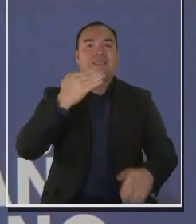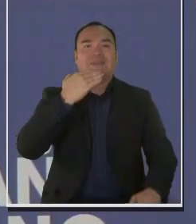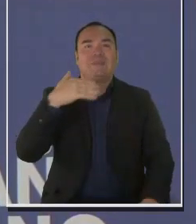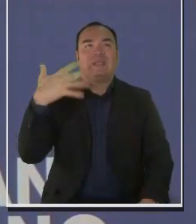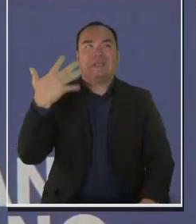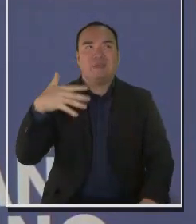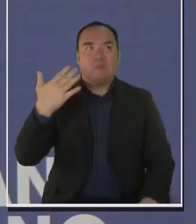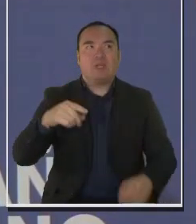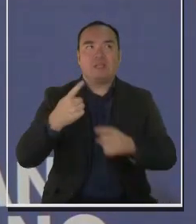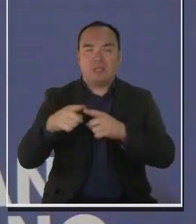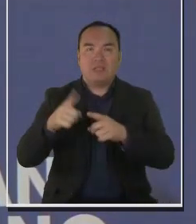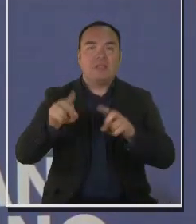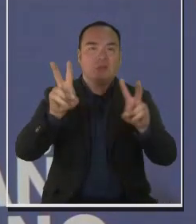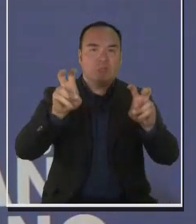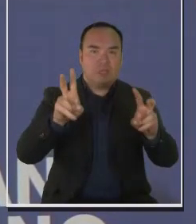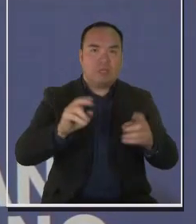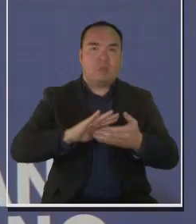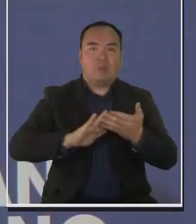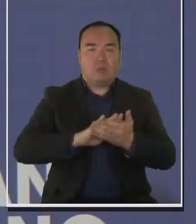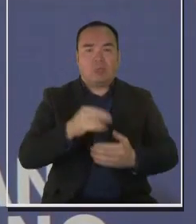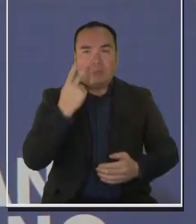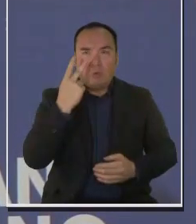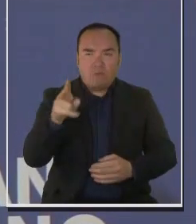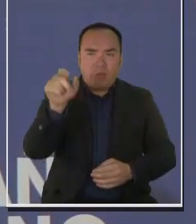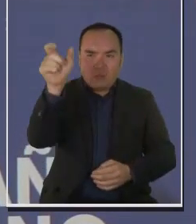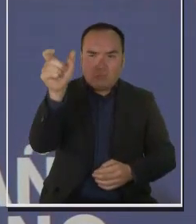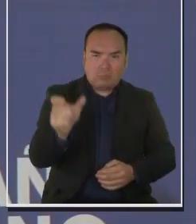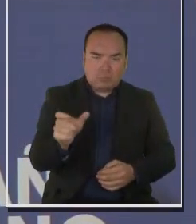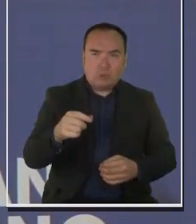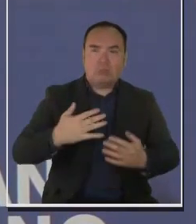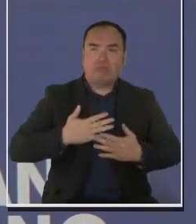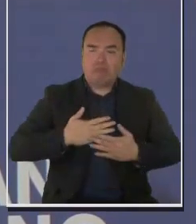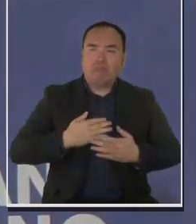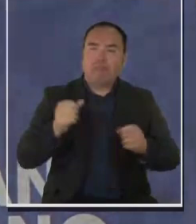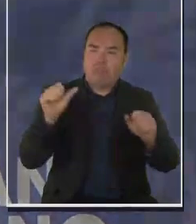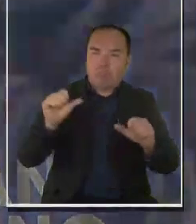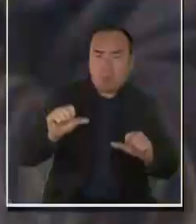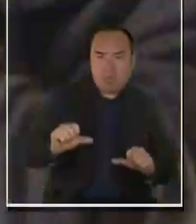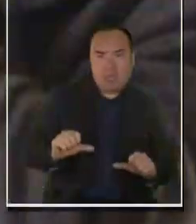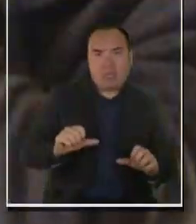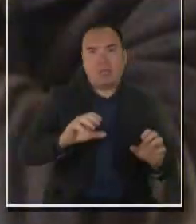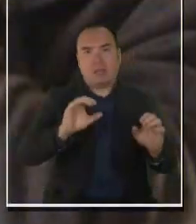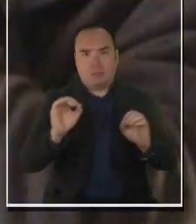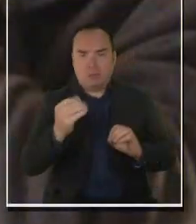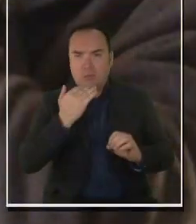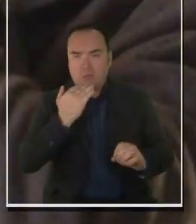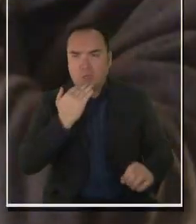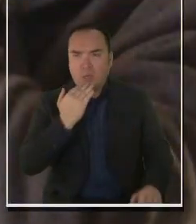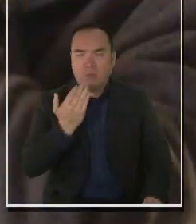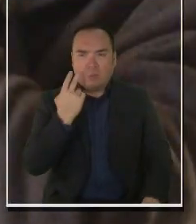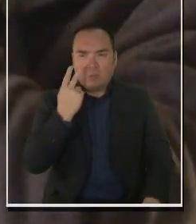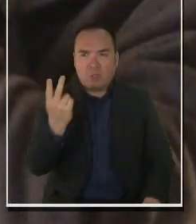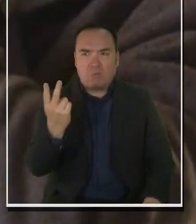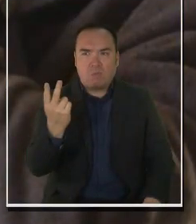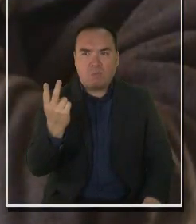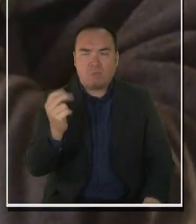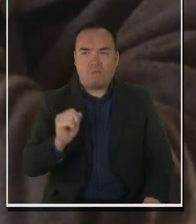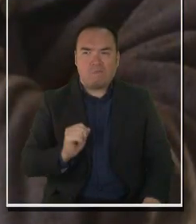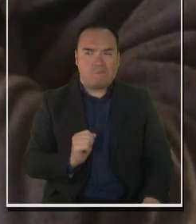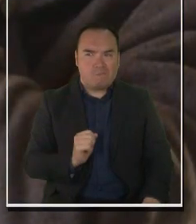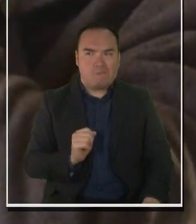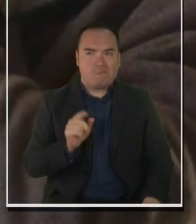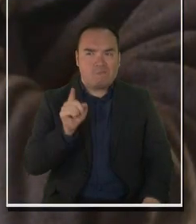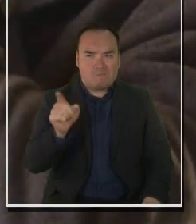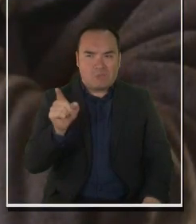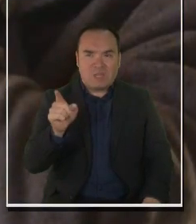importante varias cosas como el decaimiento, también que empiezan a tener dificultades para